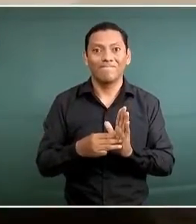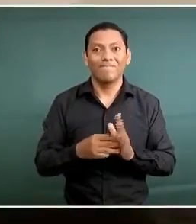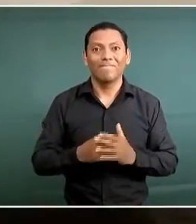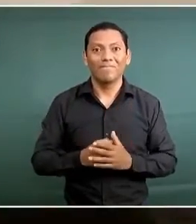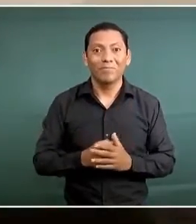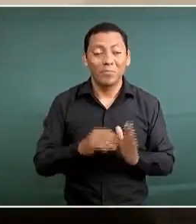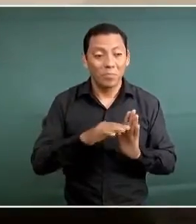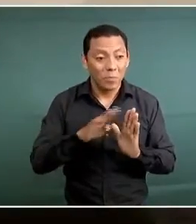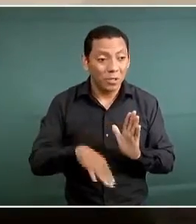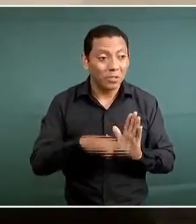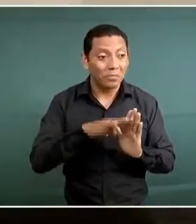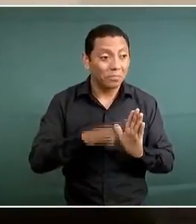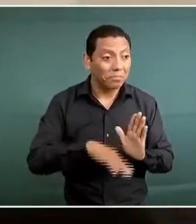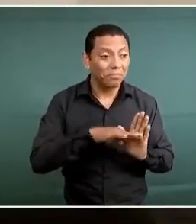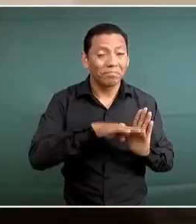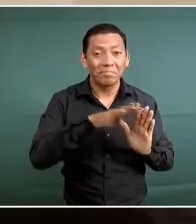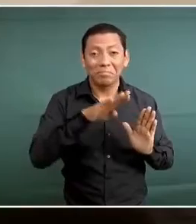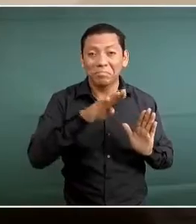fallecidos